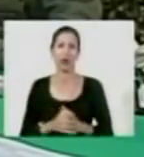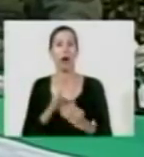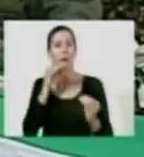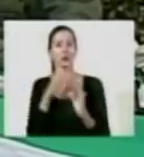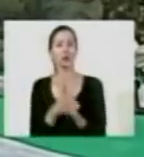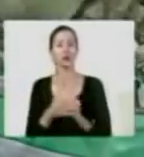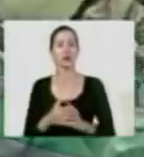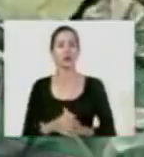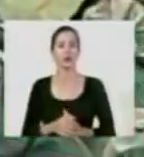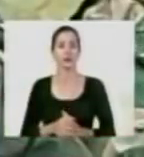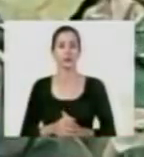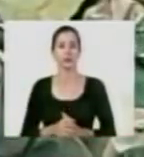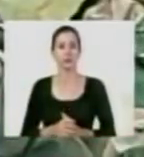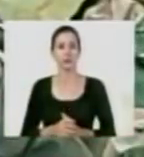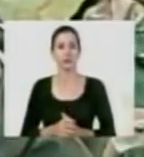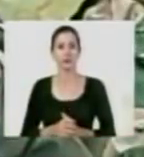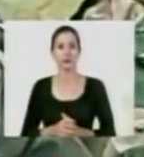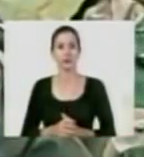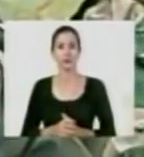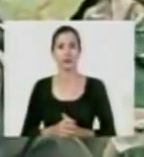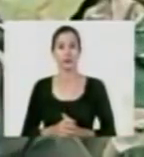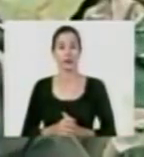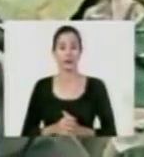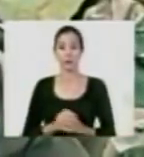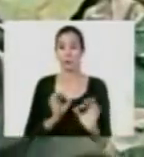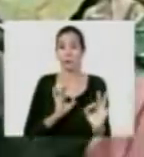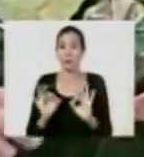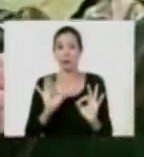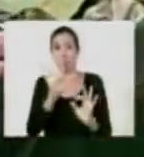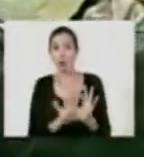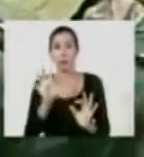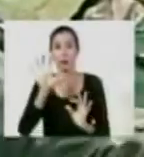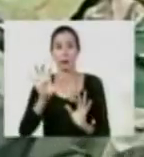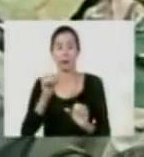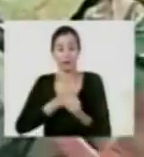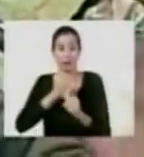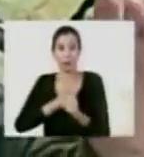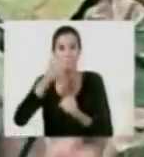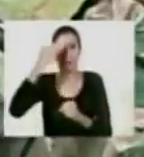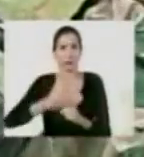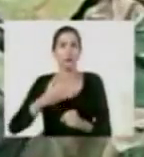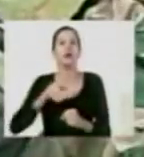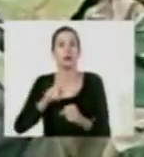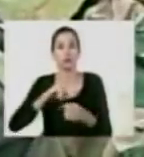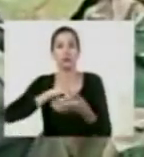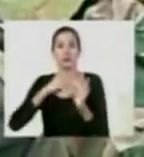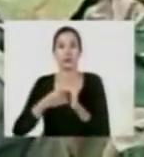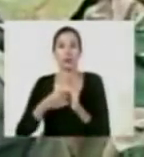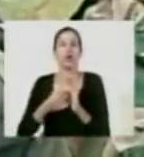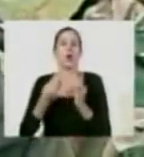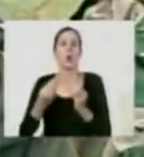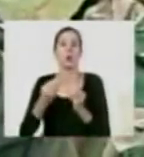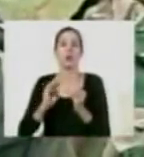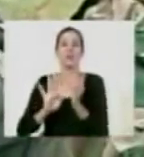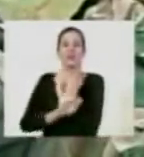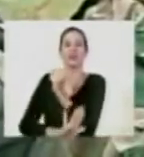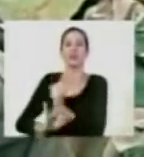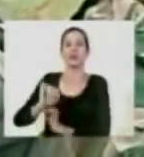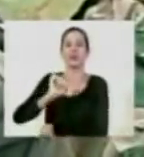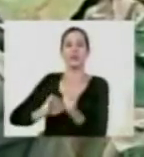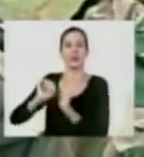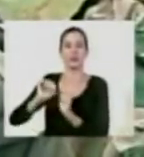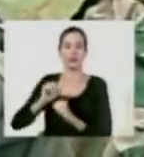apresto del país para la defensa integral, estamos hablando de todos los demás factores que tributan a la defensa. Y eso es lo que hemos venido construyendo, mi